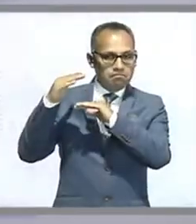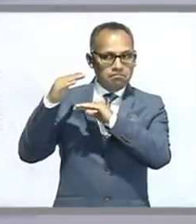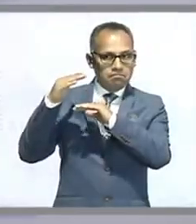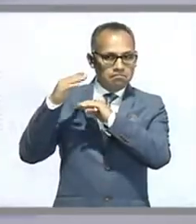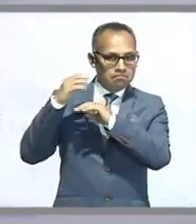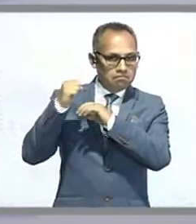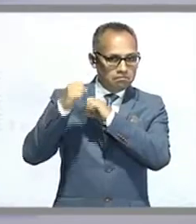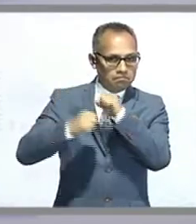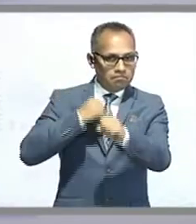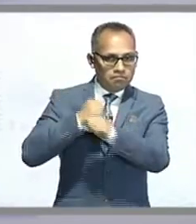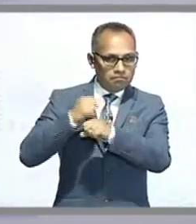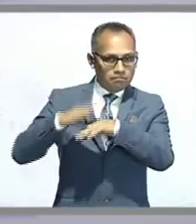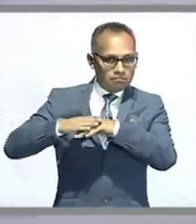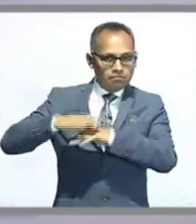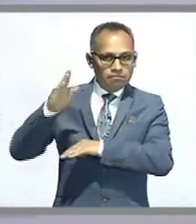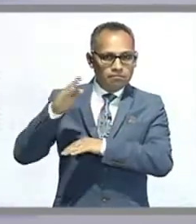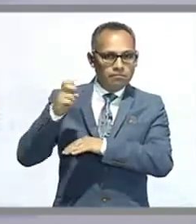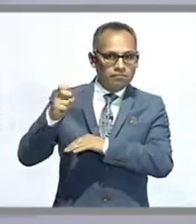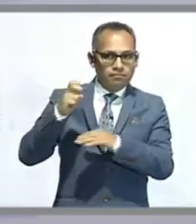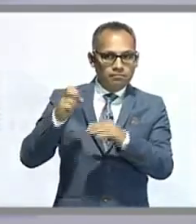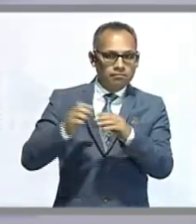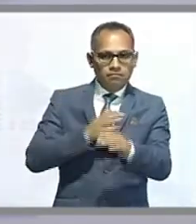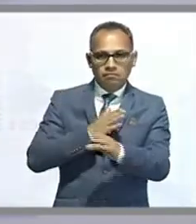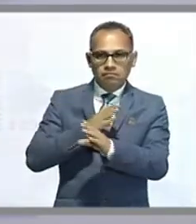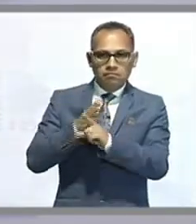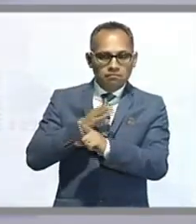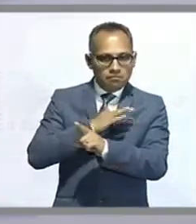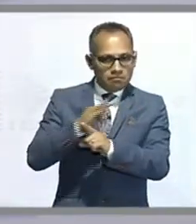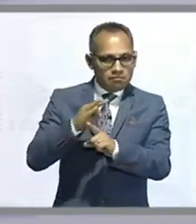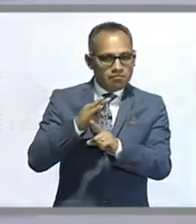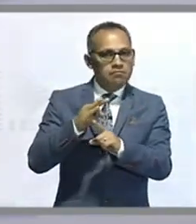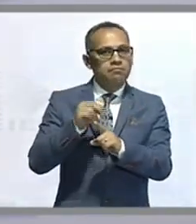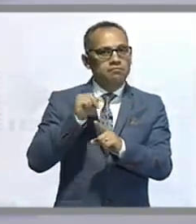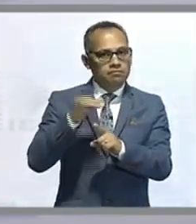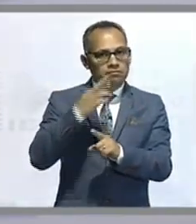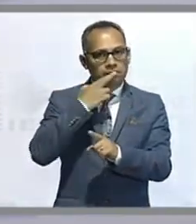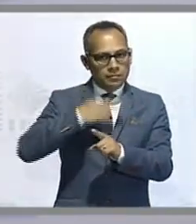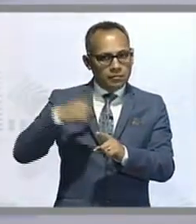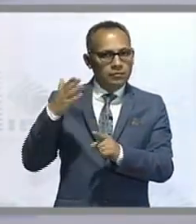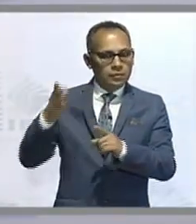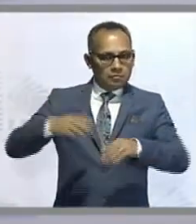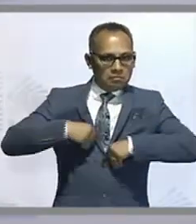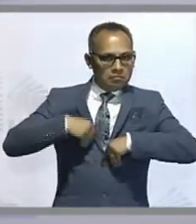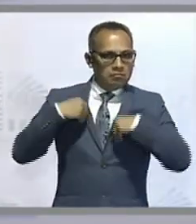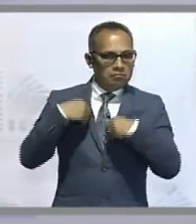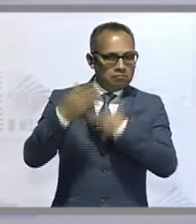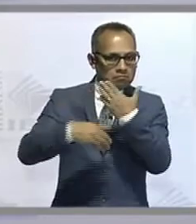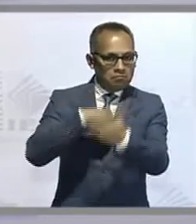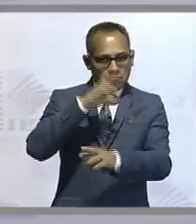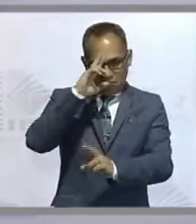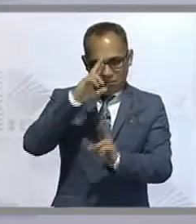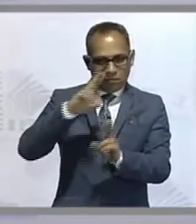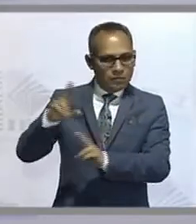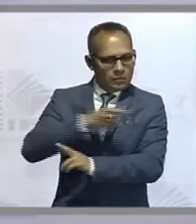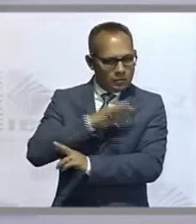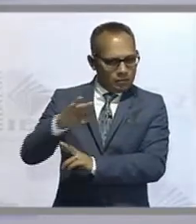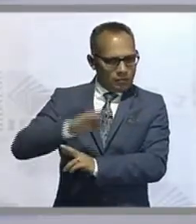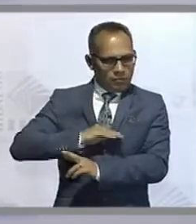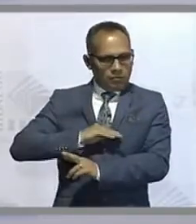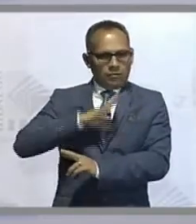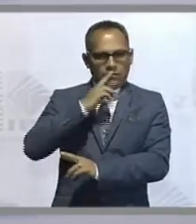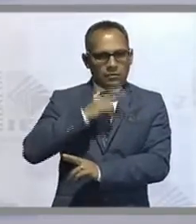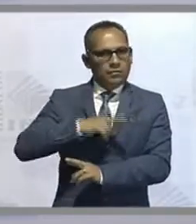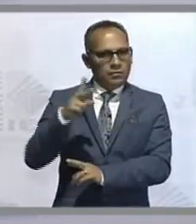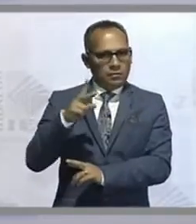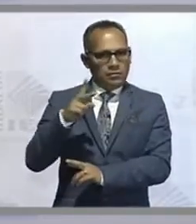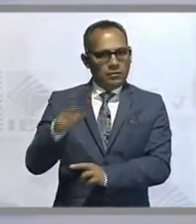a ser constitucional del derecho universal de los adultos mayores a una vida digna a los jóvenes se les otorgará una beca para que puedan